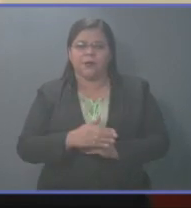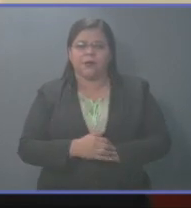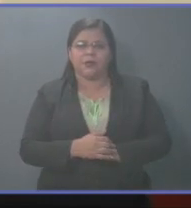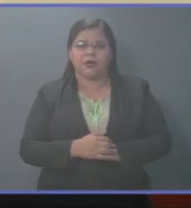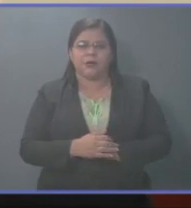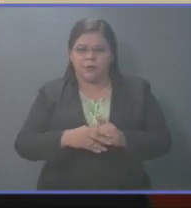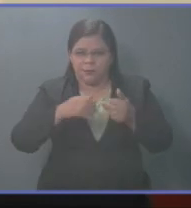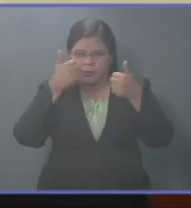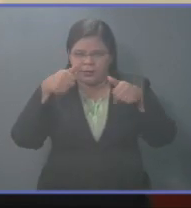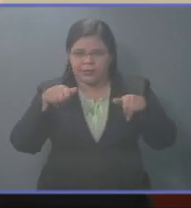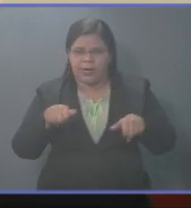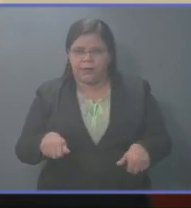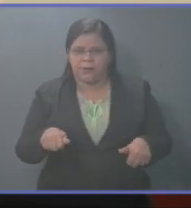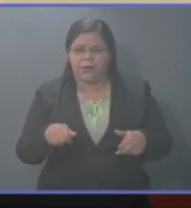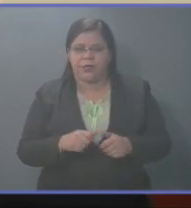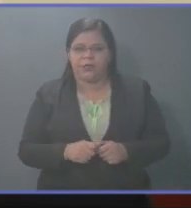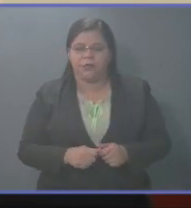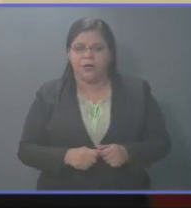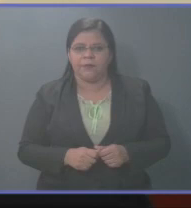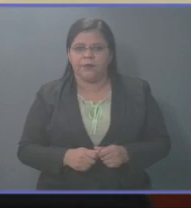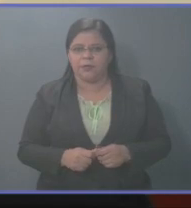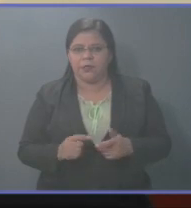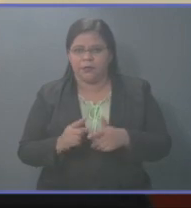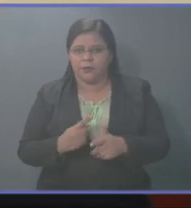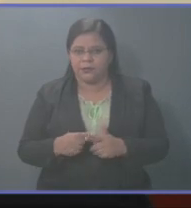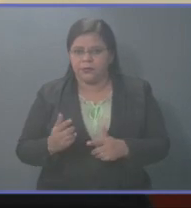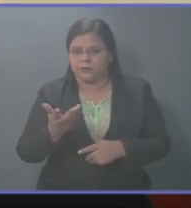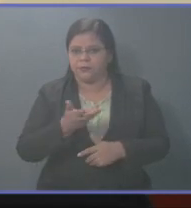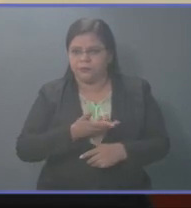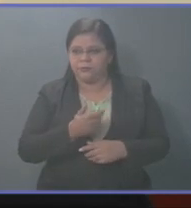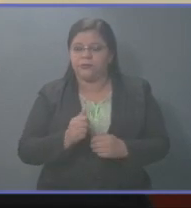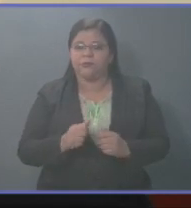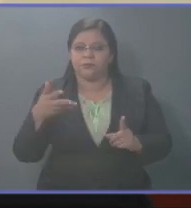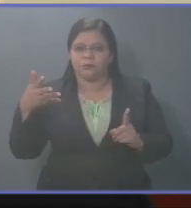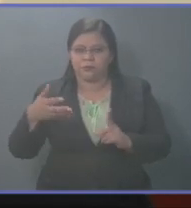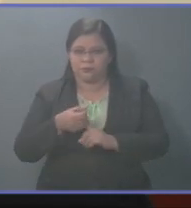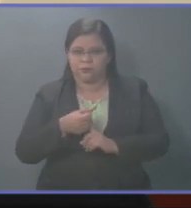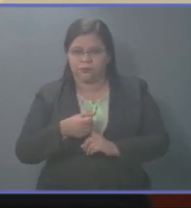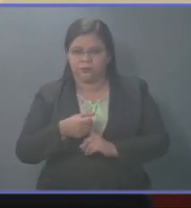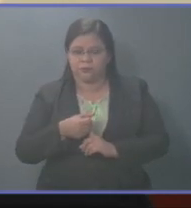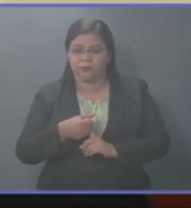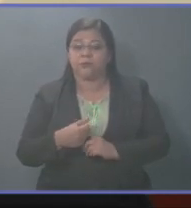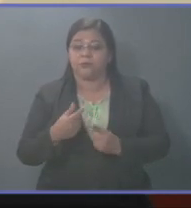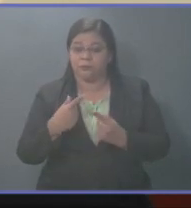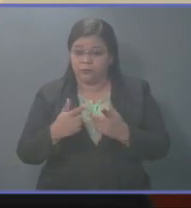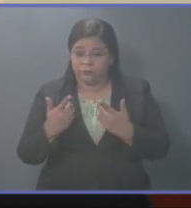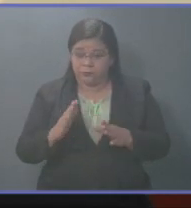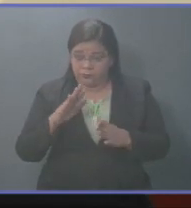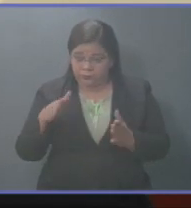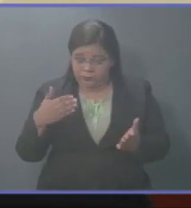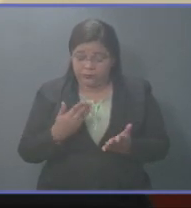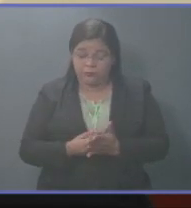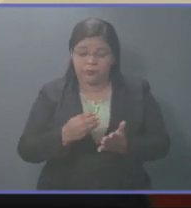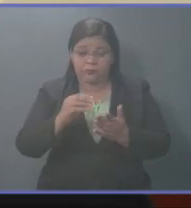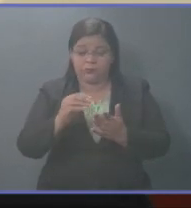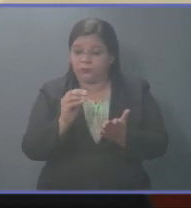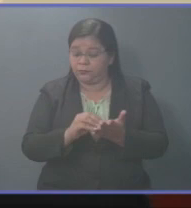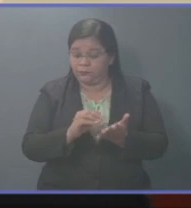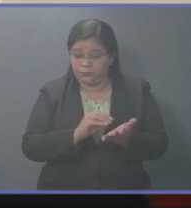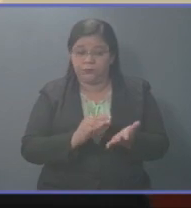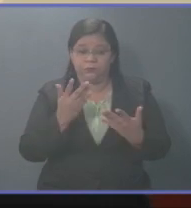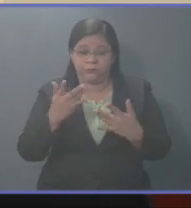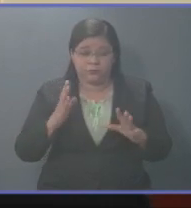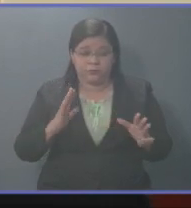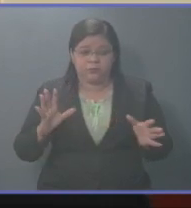existe entre las diferentes fases del Plan Control Territorial y sus objetivos, las cuales se encuentran indisolublemente